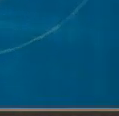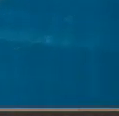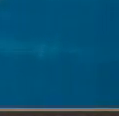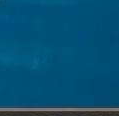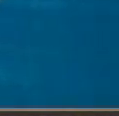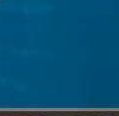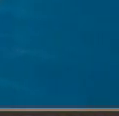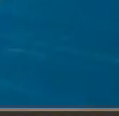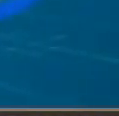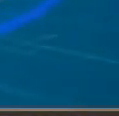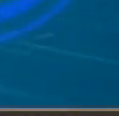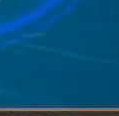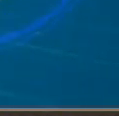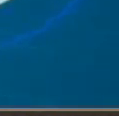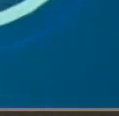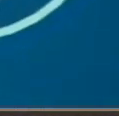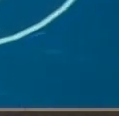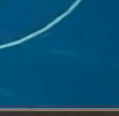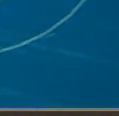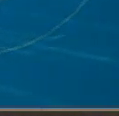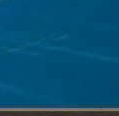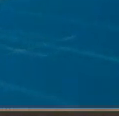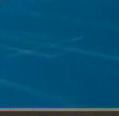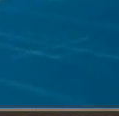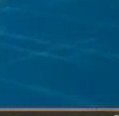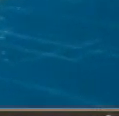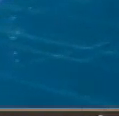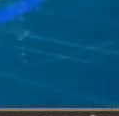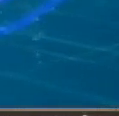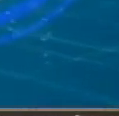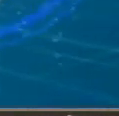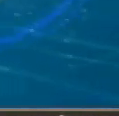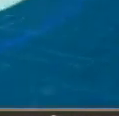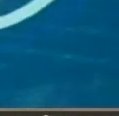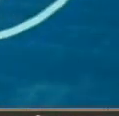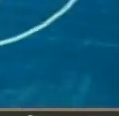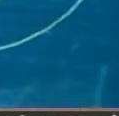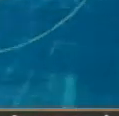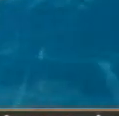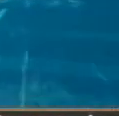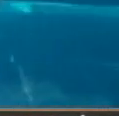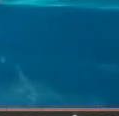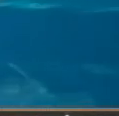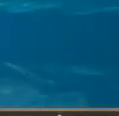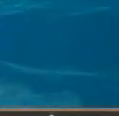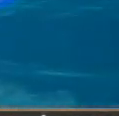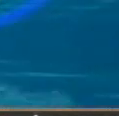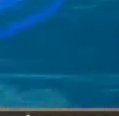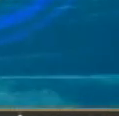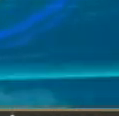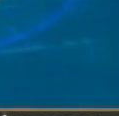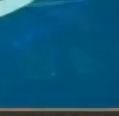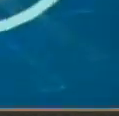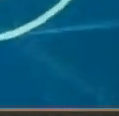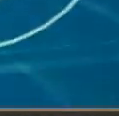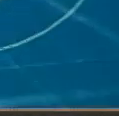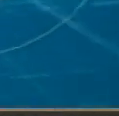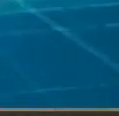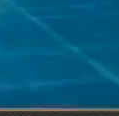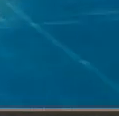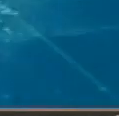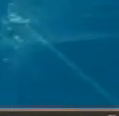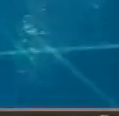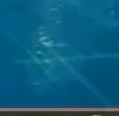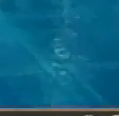todo lo que ocurrió. Es menester siempre ratificar que el Ministerio Público de Venezuela, de la República Bolivariana